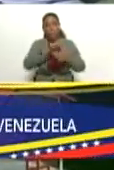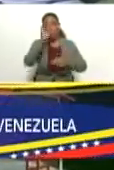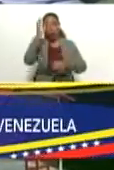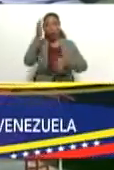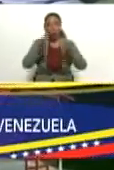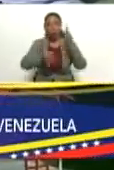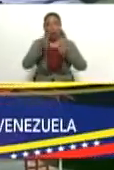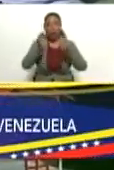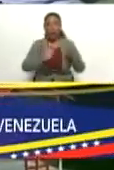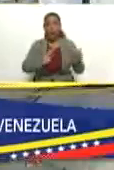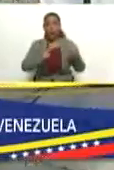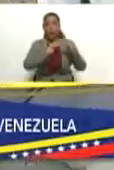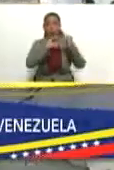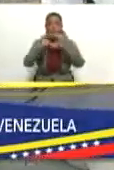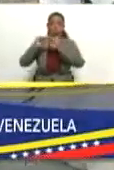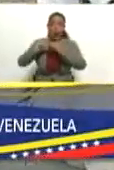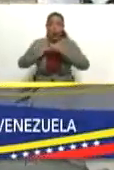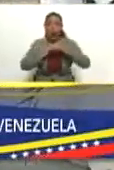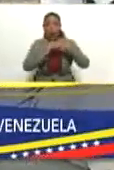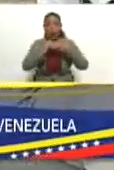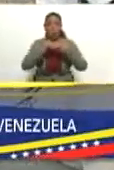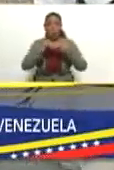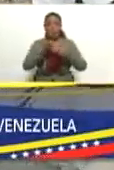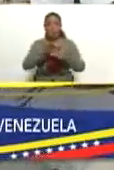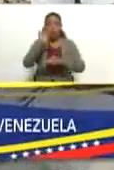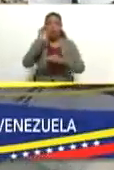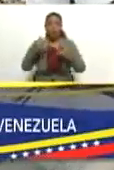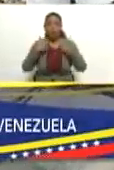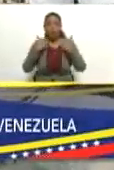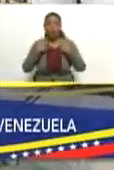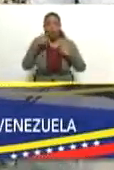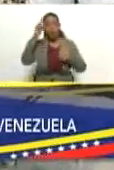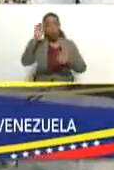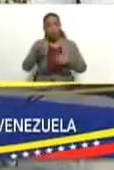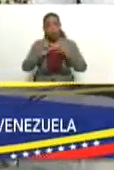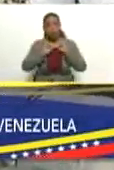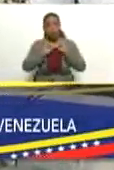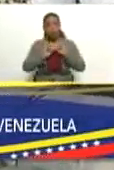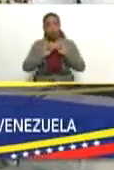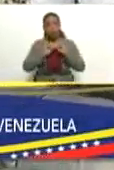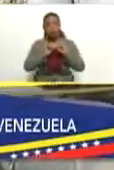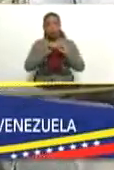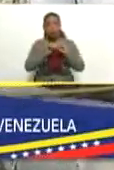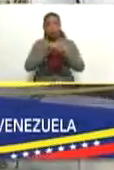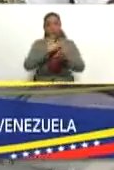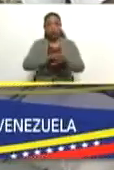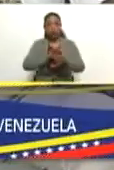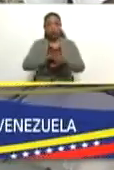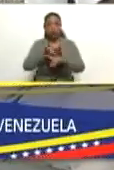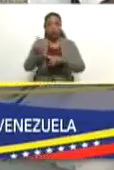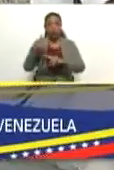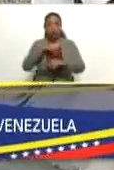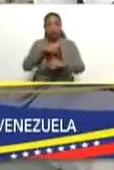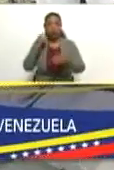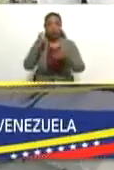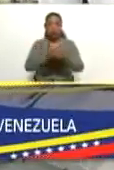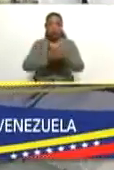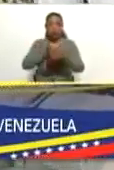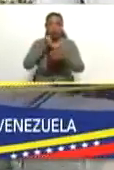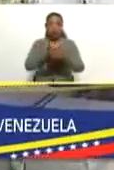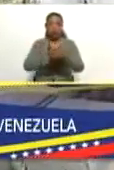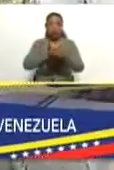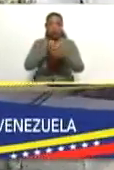igualdad, el espíritu del sacrificio, lo llevamos todos los días, permanentemente. Y por eso nosotros nos empeñamos en